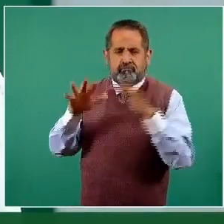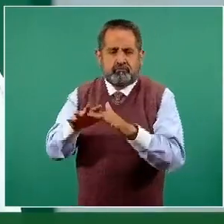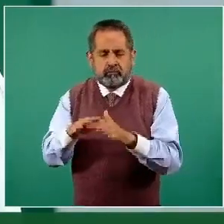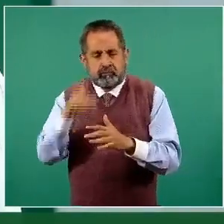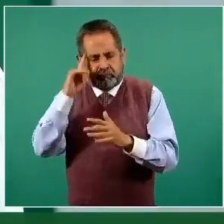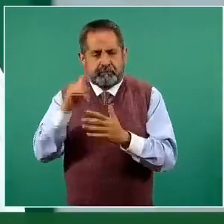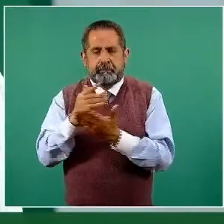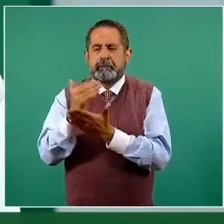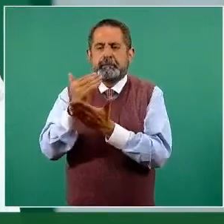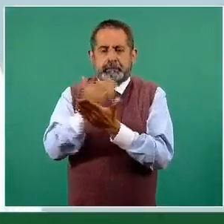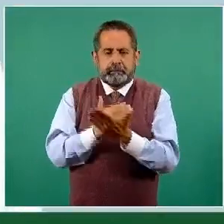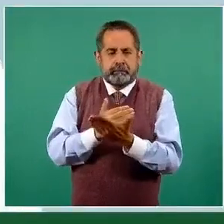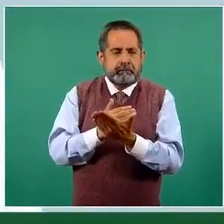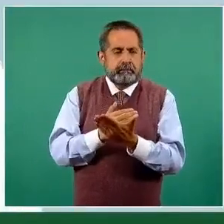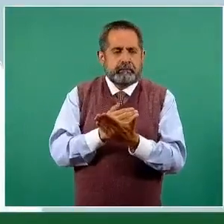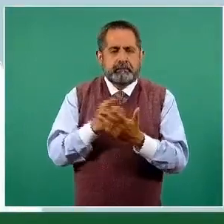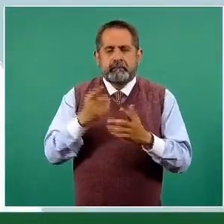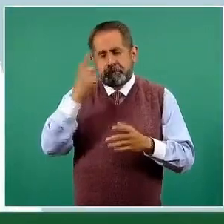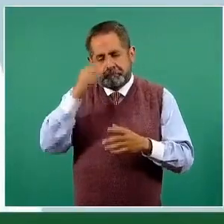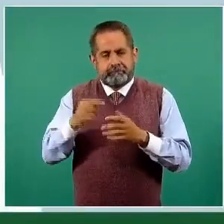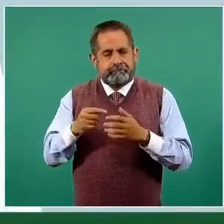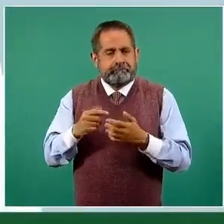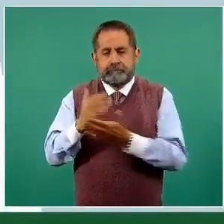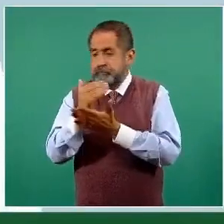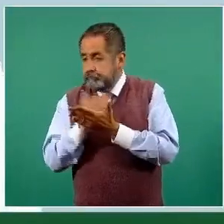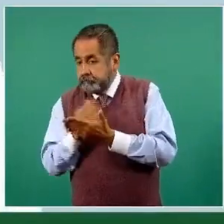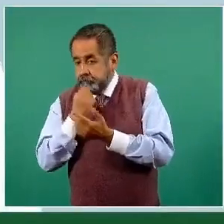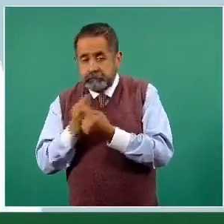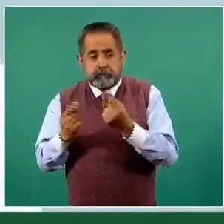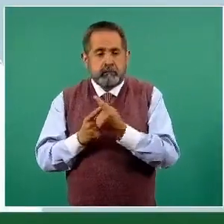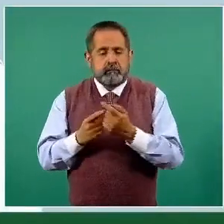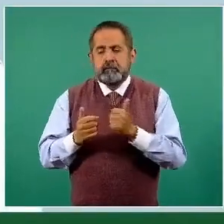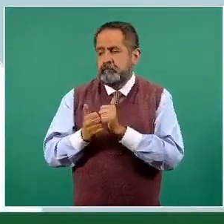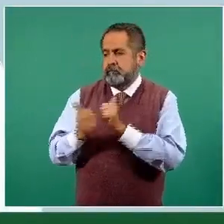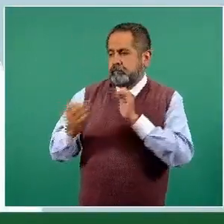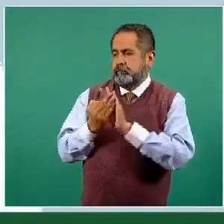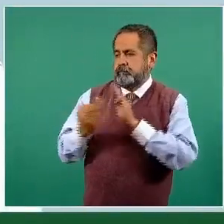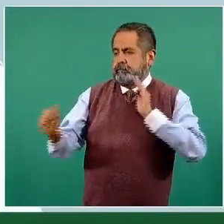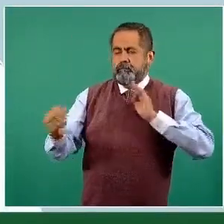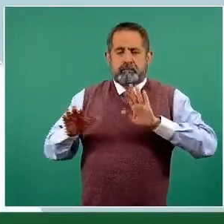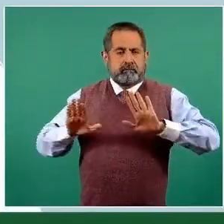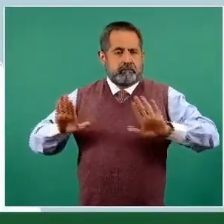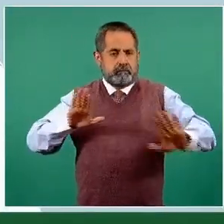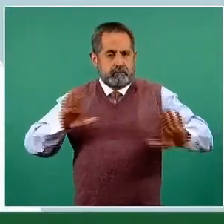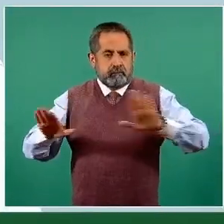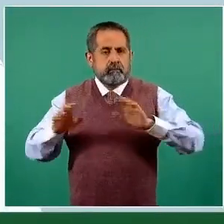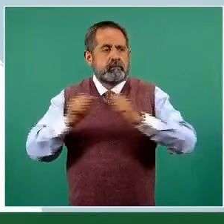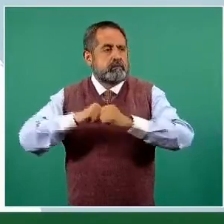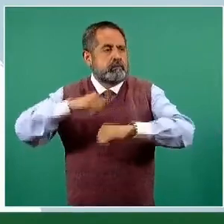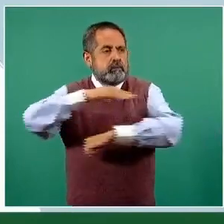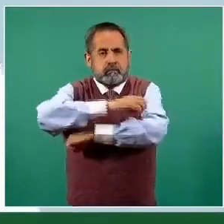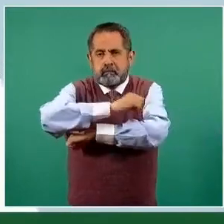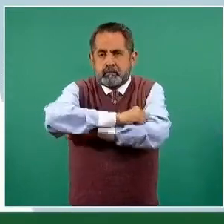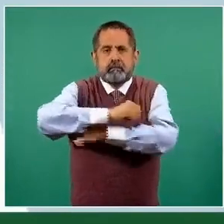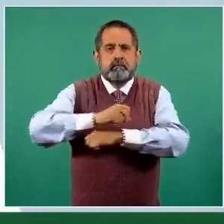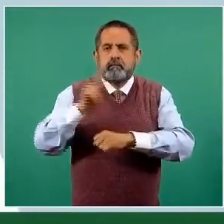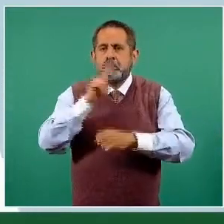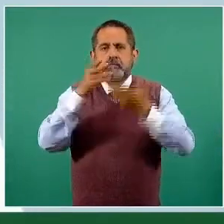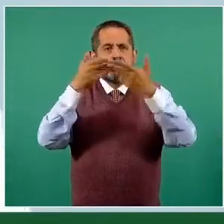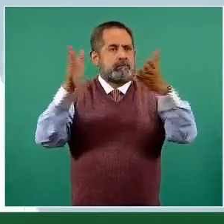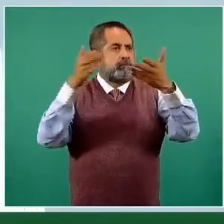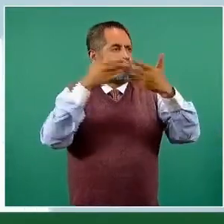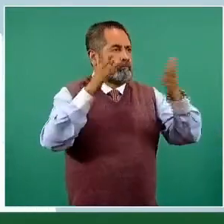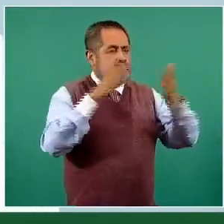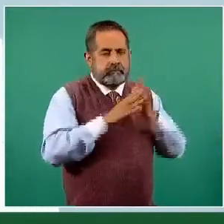tener la sana distancia, tener lugares ventilados, procurar no tener